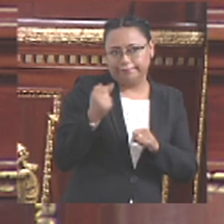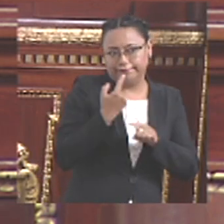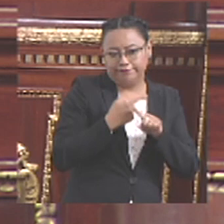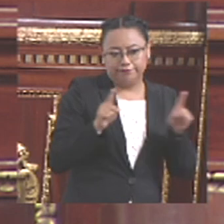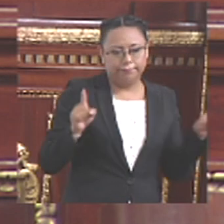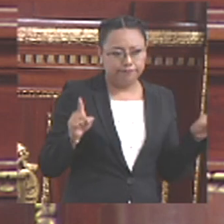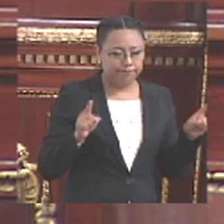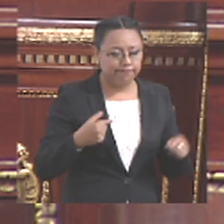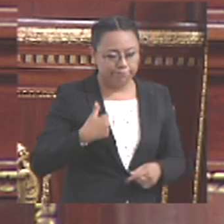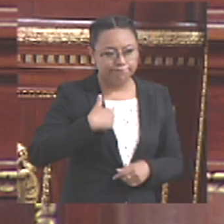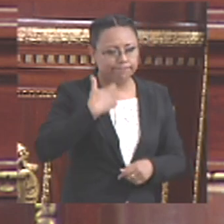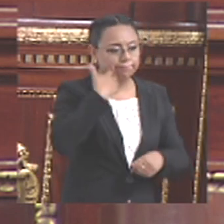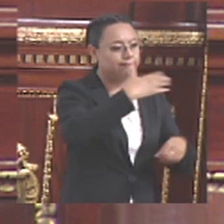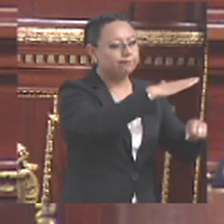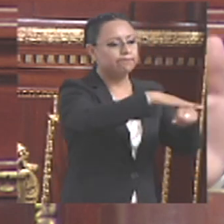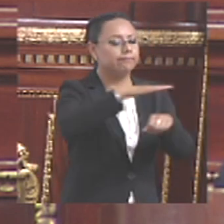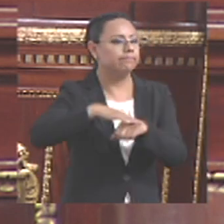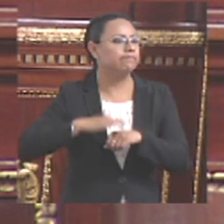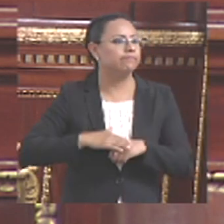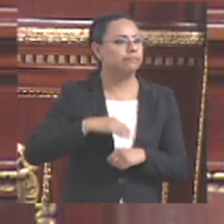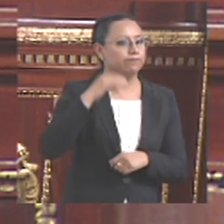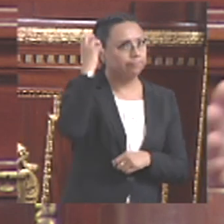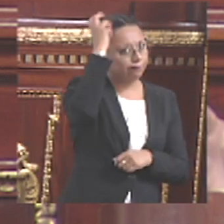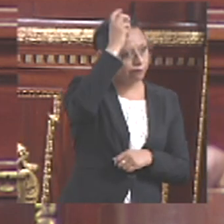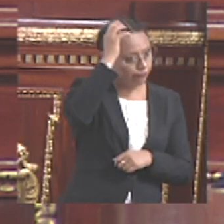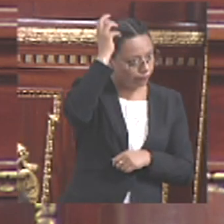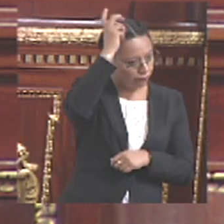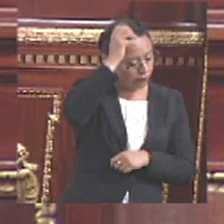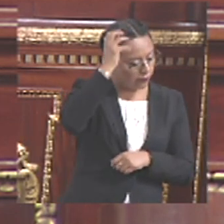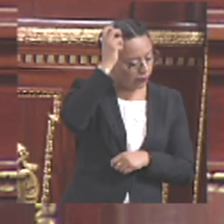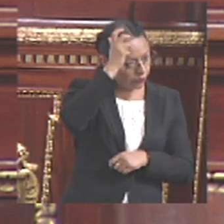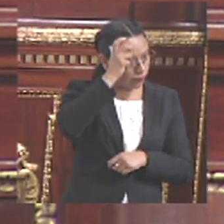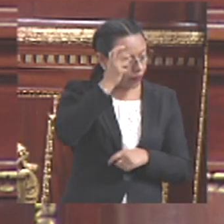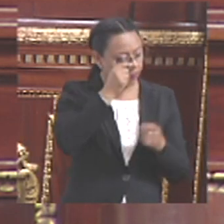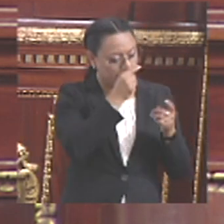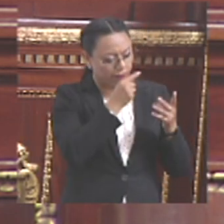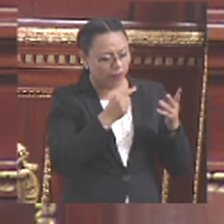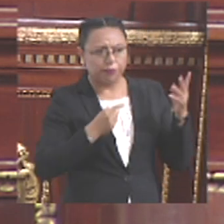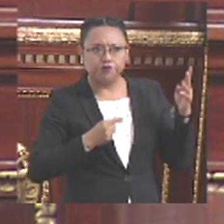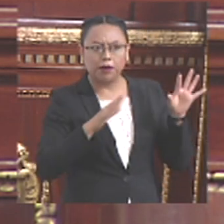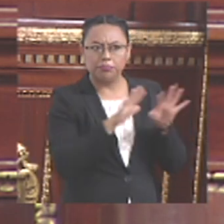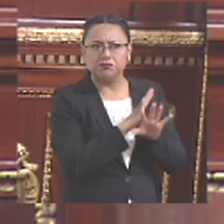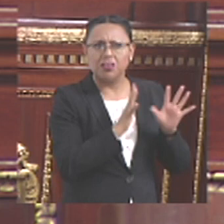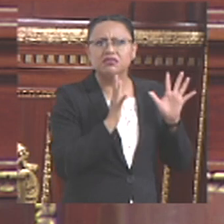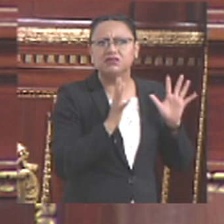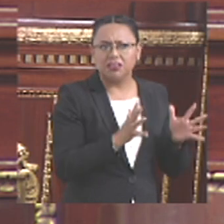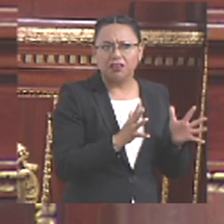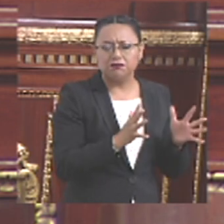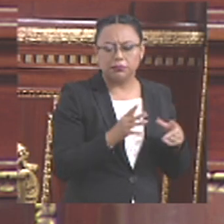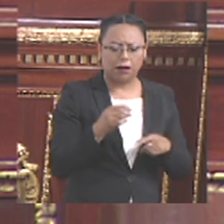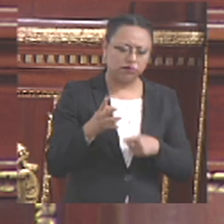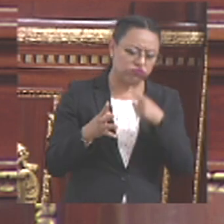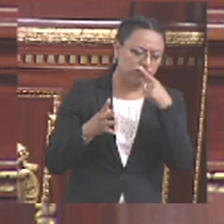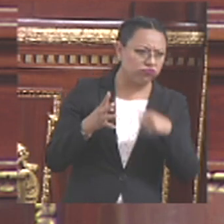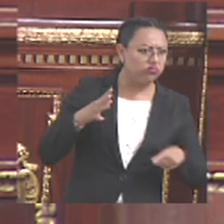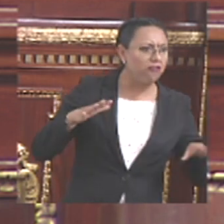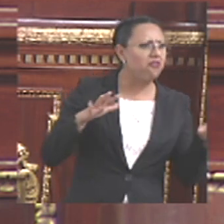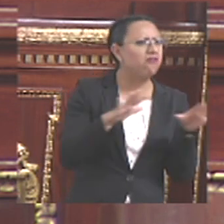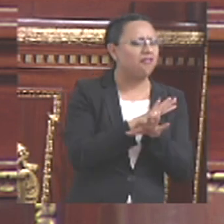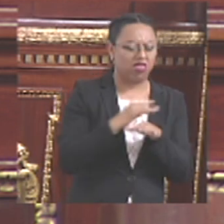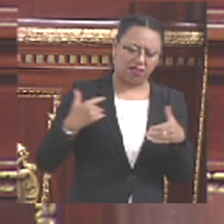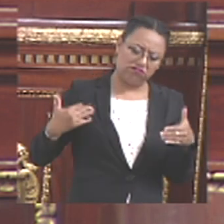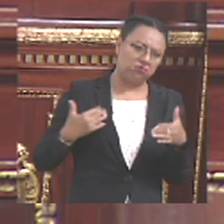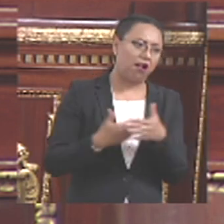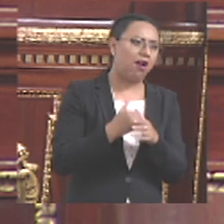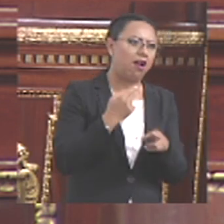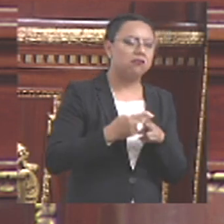a la reflexión, de qué cosas han cambiado y qué deberíamos de haber cambiado desde entonces a la fecha. Creo, desde